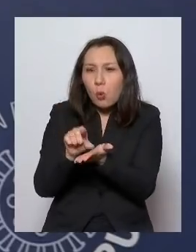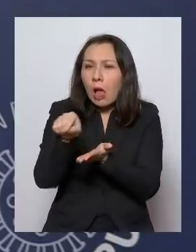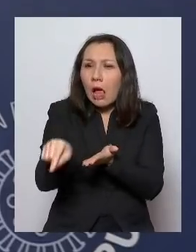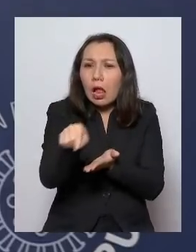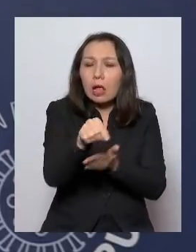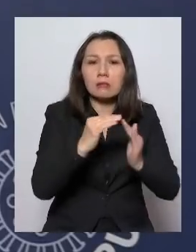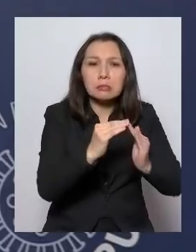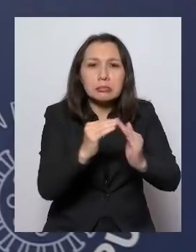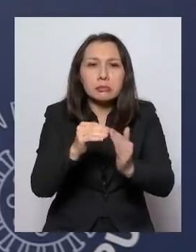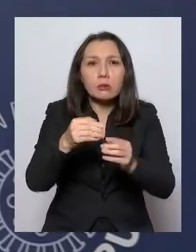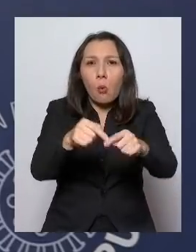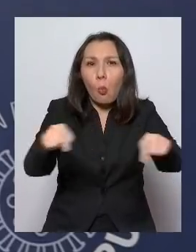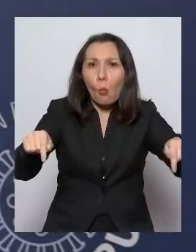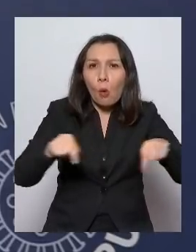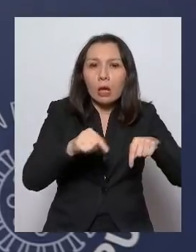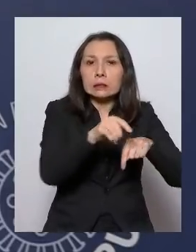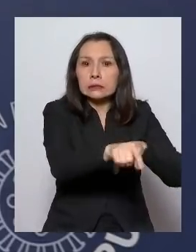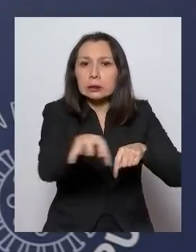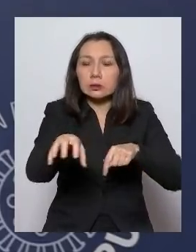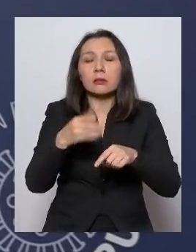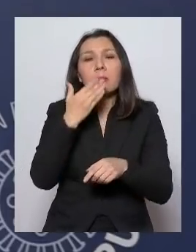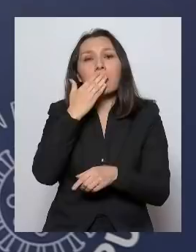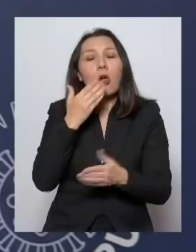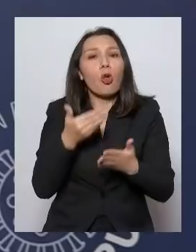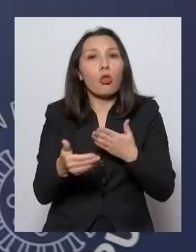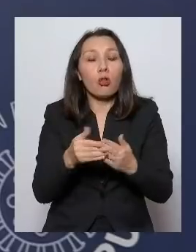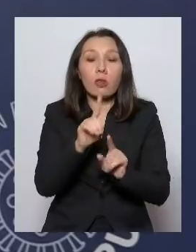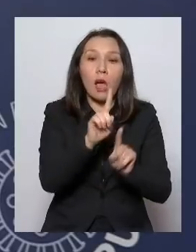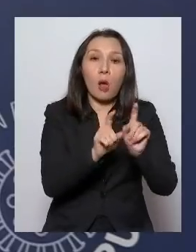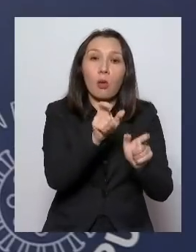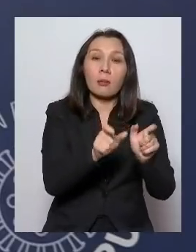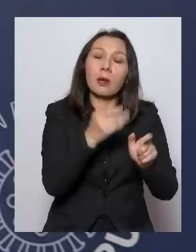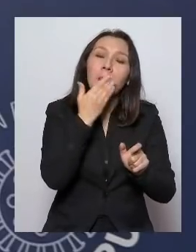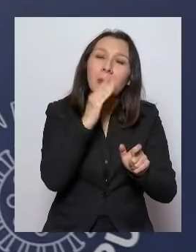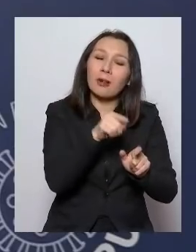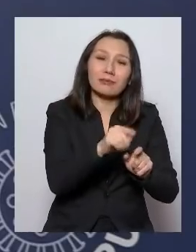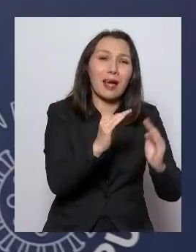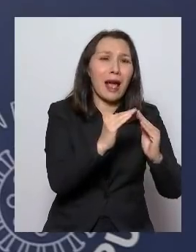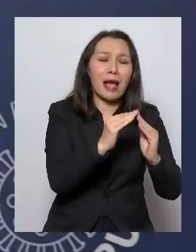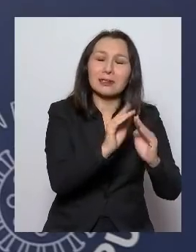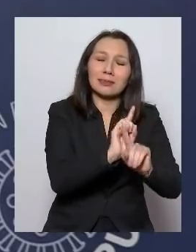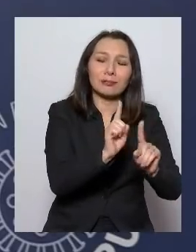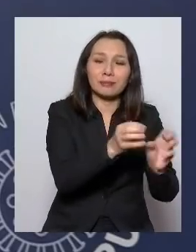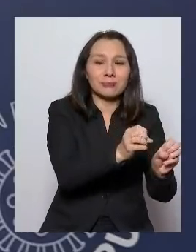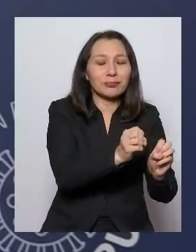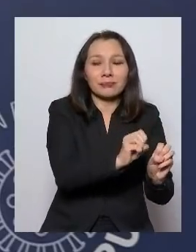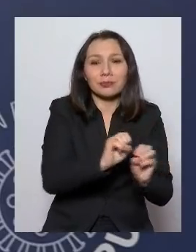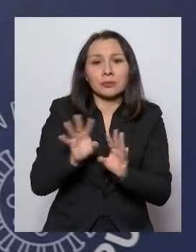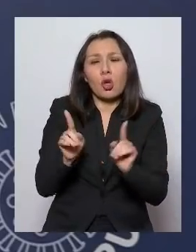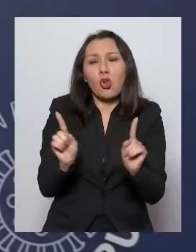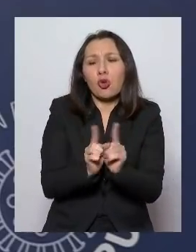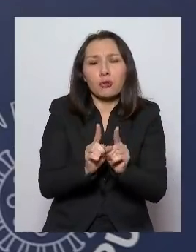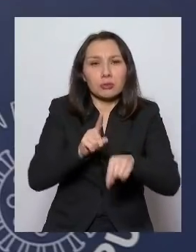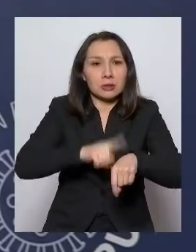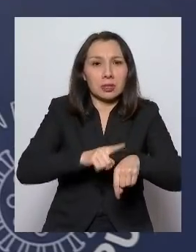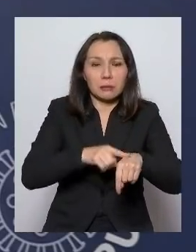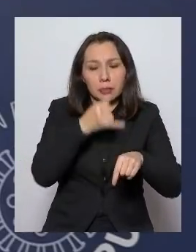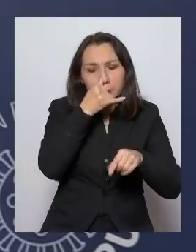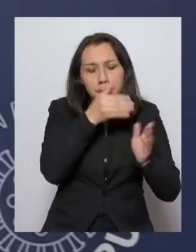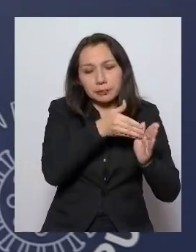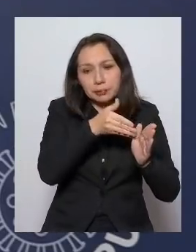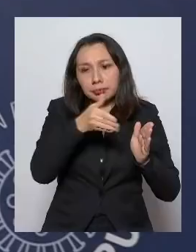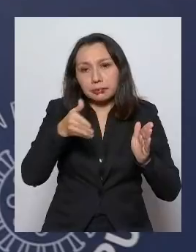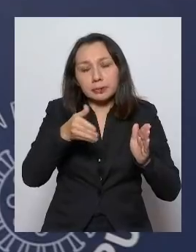este barrio, en esta cuadra, lo ideal es que algunas personas abandonen por un periodo